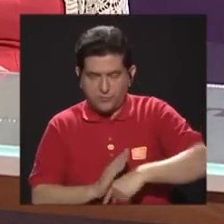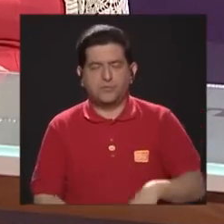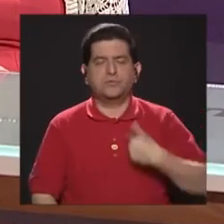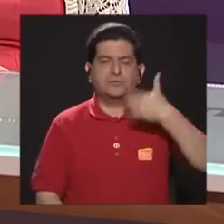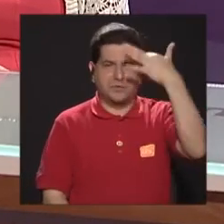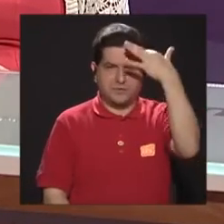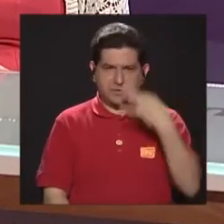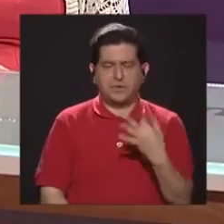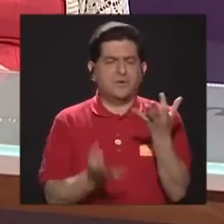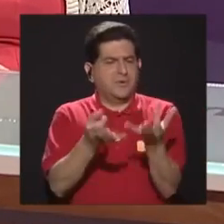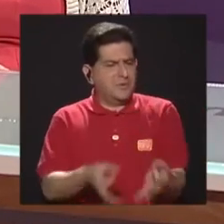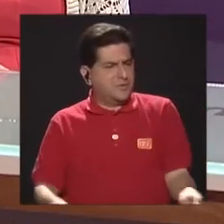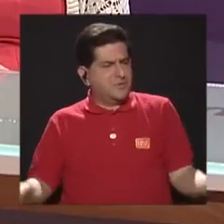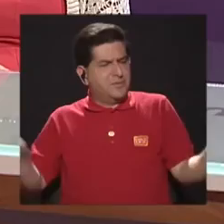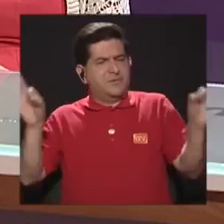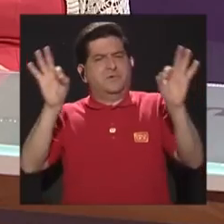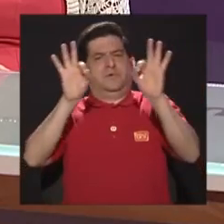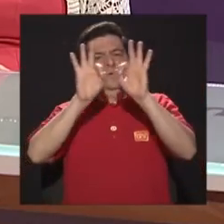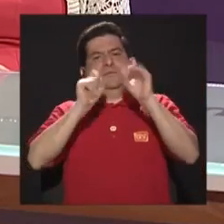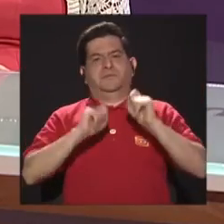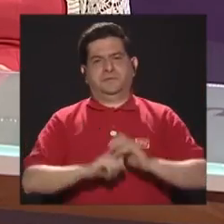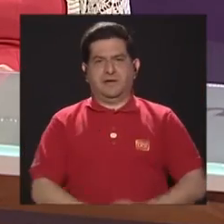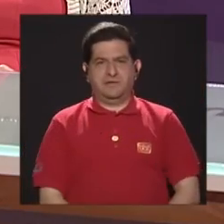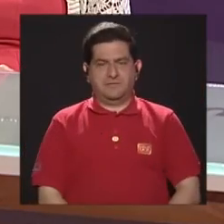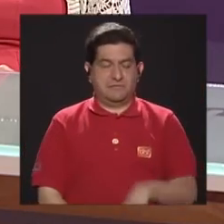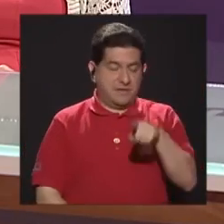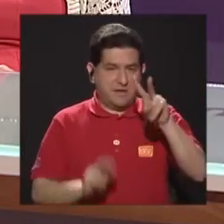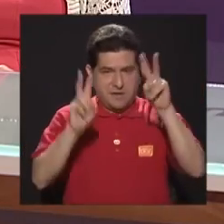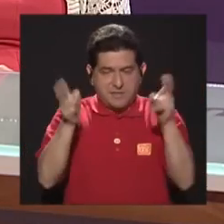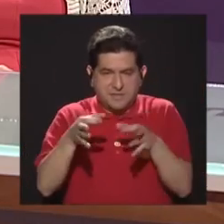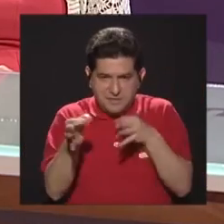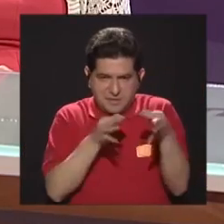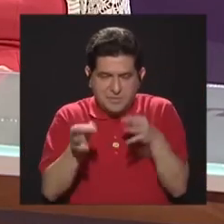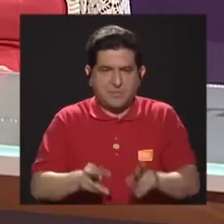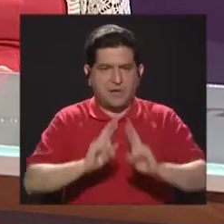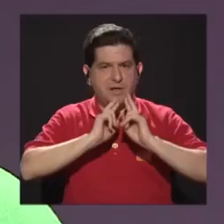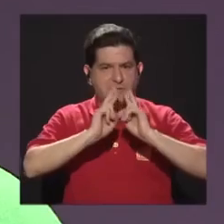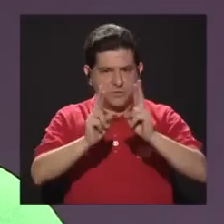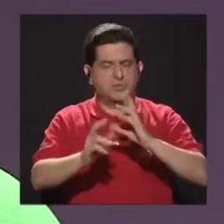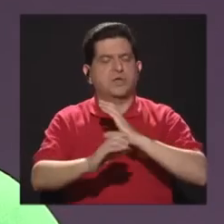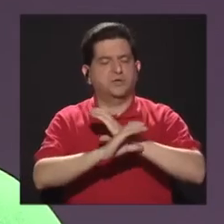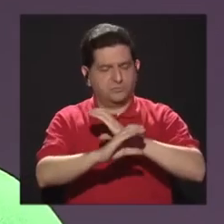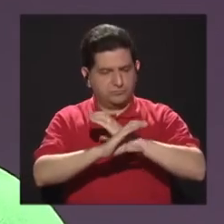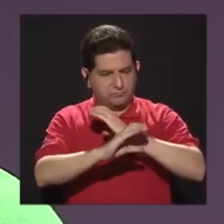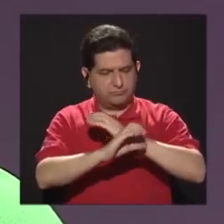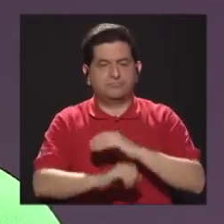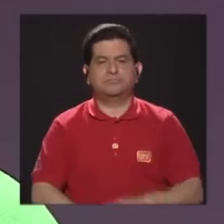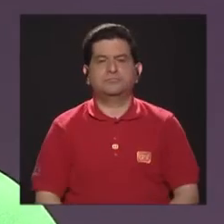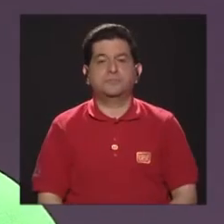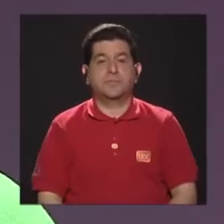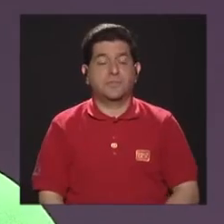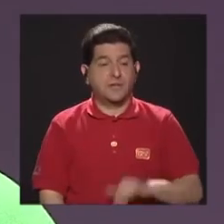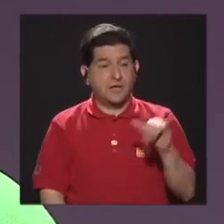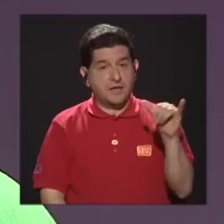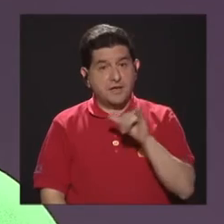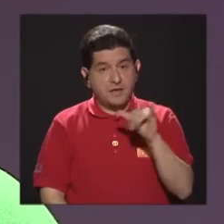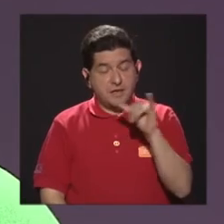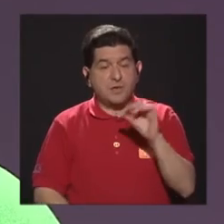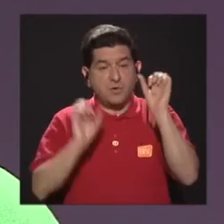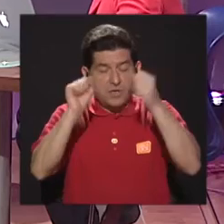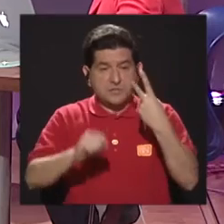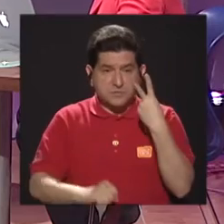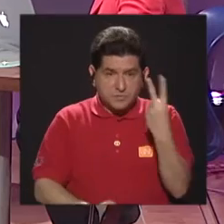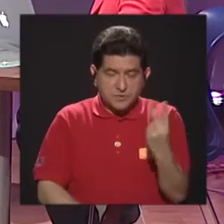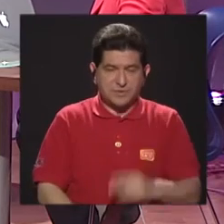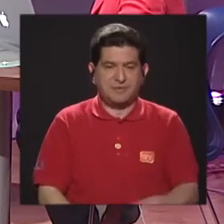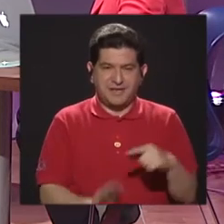creo que es importante, digamos, en ese tema de rendición de cuentas nos cuidamos muchísimo más. Hay también, bueno, también se puede ver en el